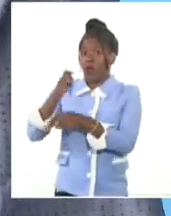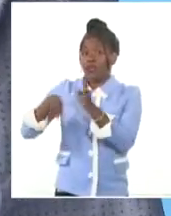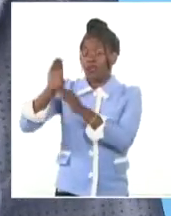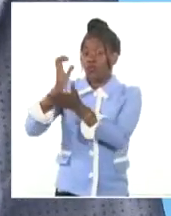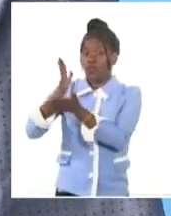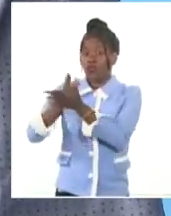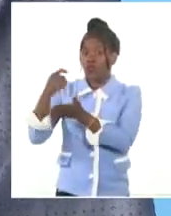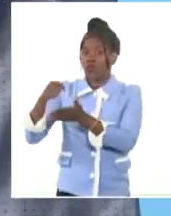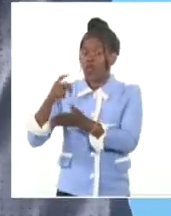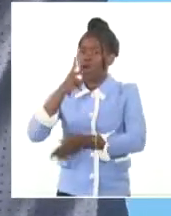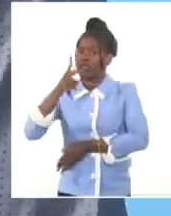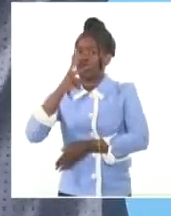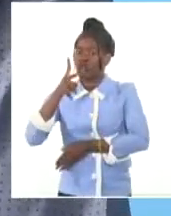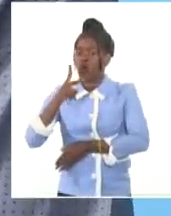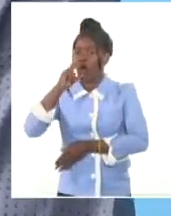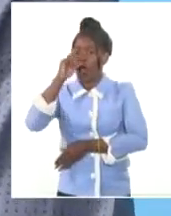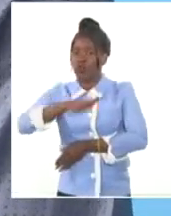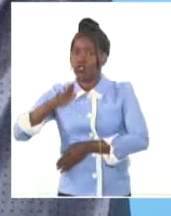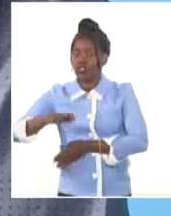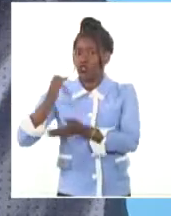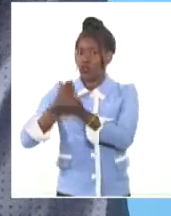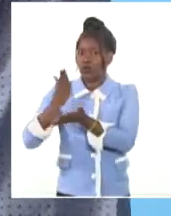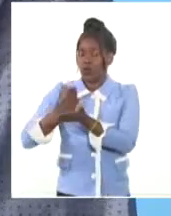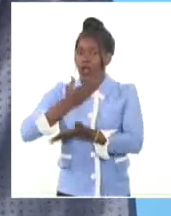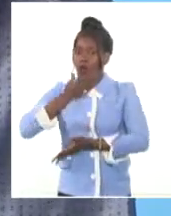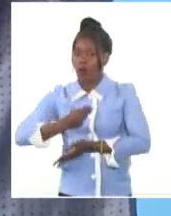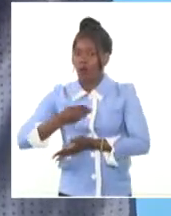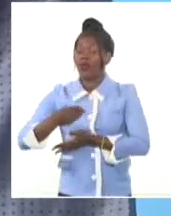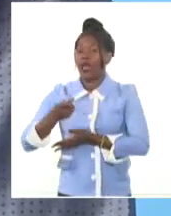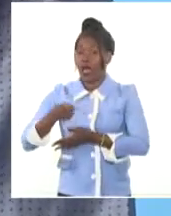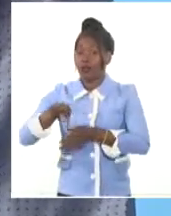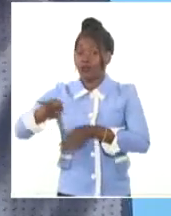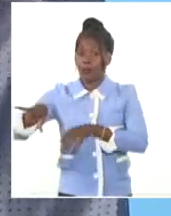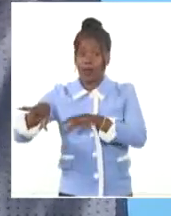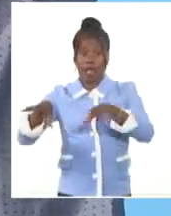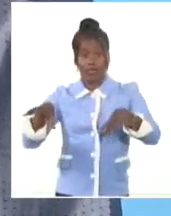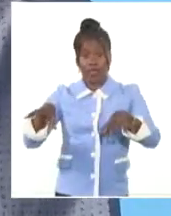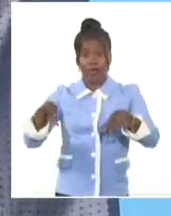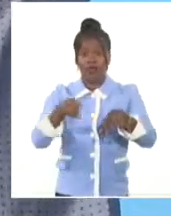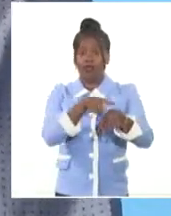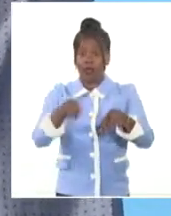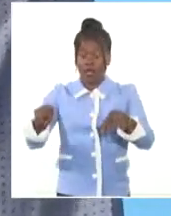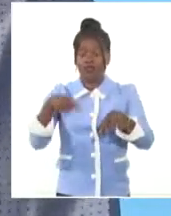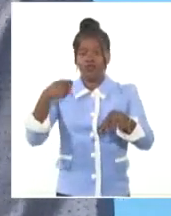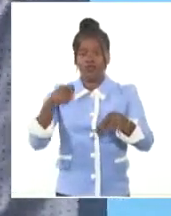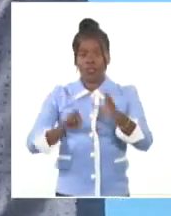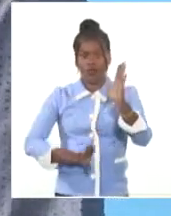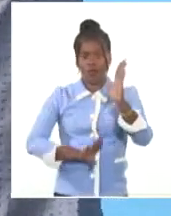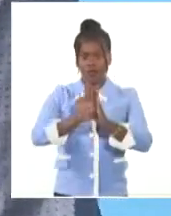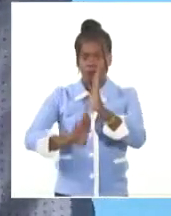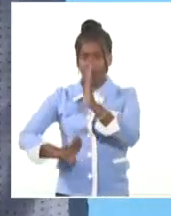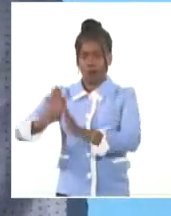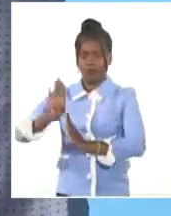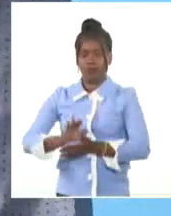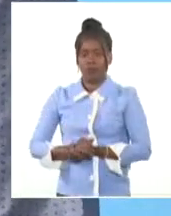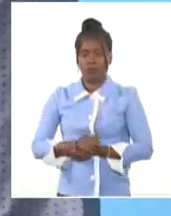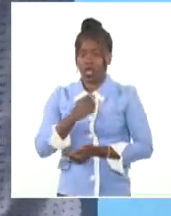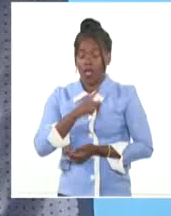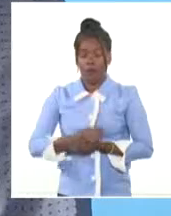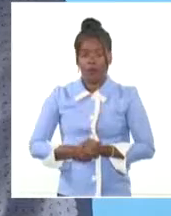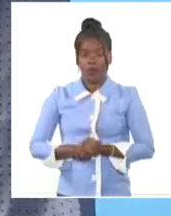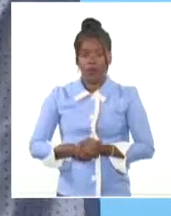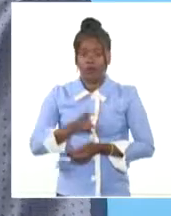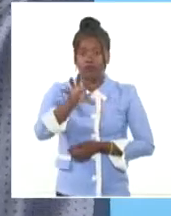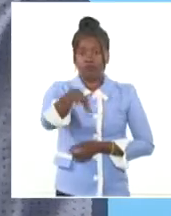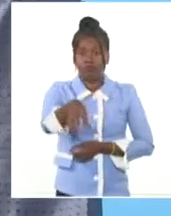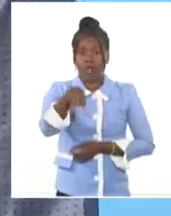prioridad. Y por eso él insistía tanto en el trabajo intersectorial. Si nosotros tenemos un hogar materno infantil y tenemos tres cooperativas, no es para que